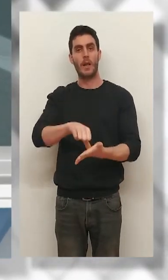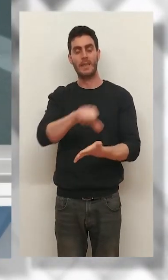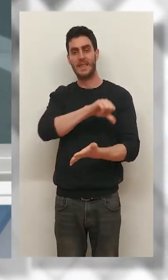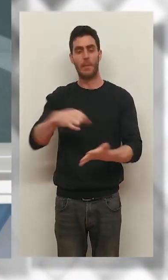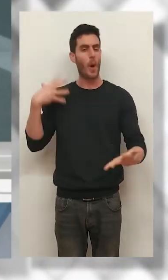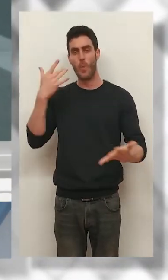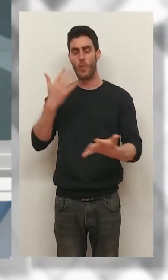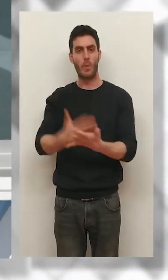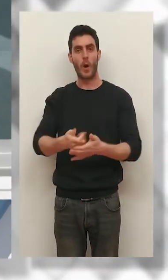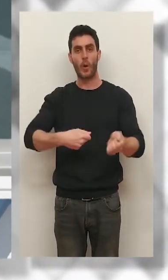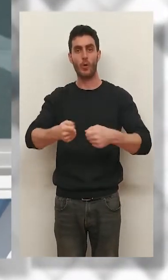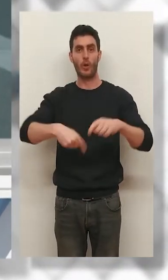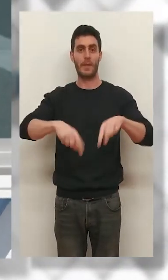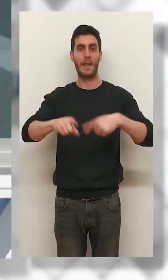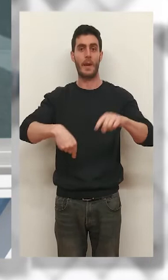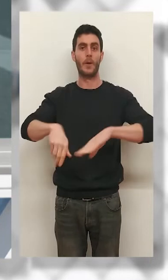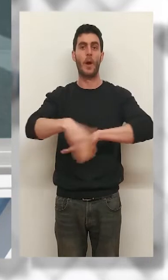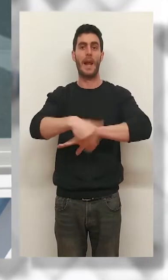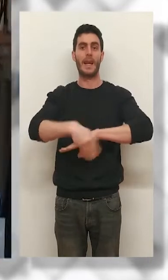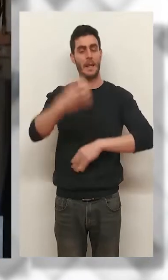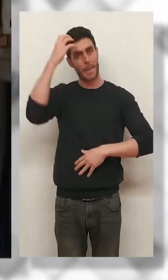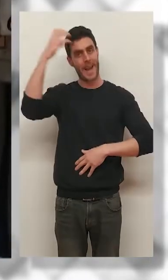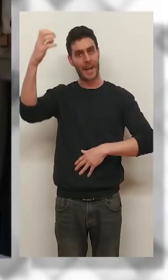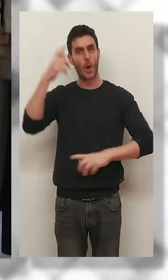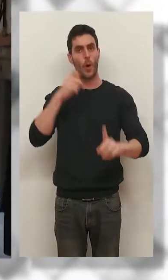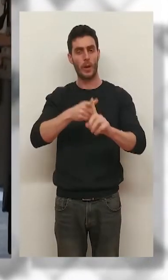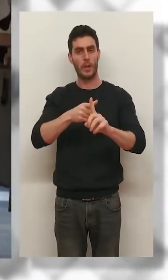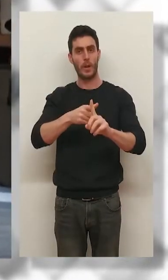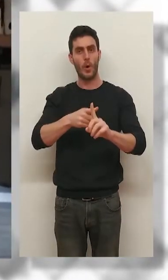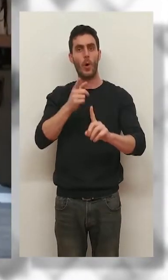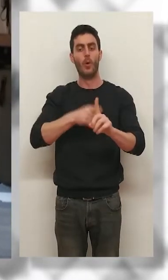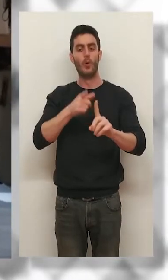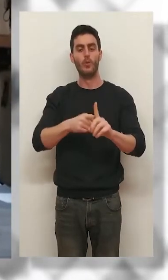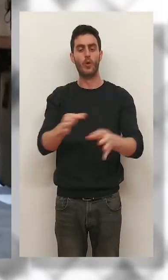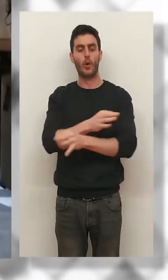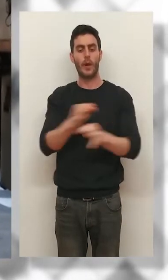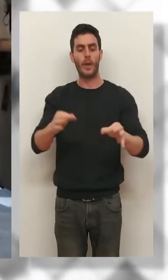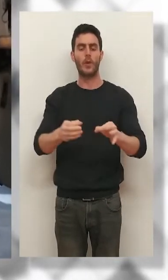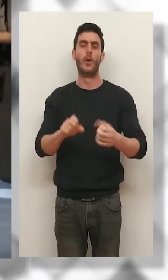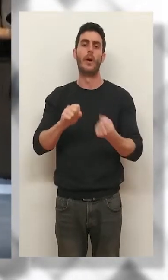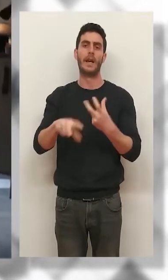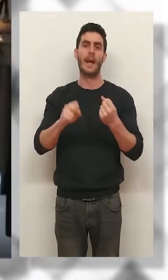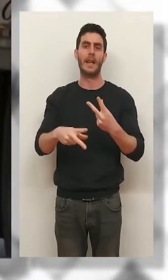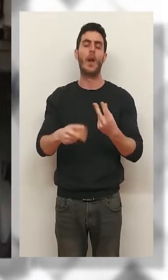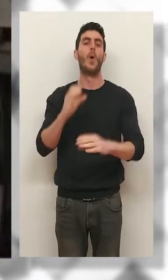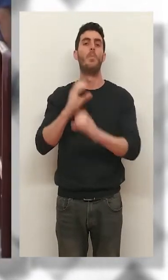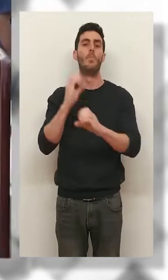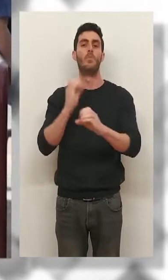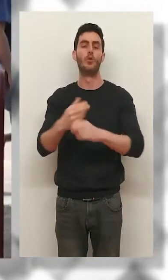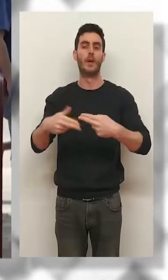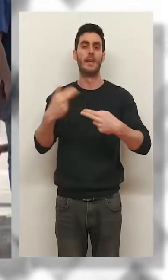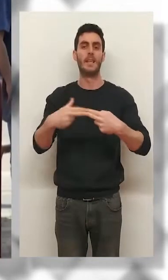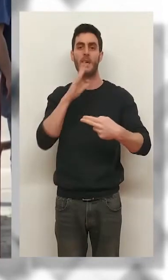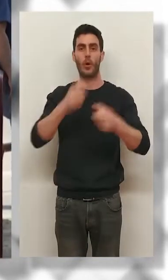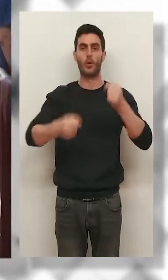en la calle Vara de Rey para vigilar el uso correcto del carril bus-taxi ante el aumento de conductores que lo usan de forma errónea. El